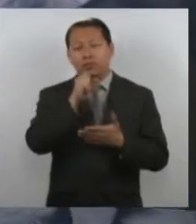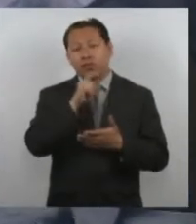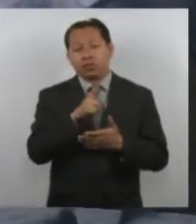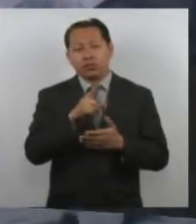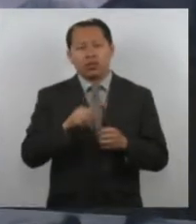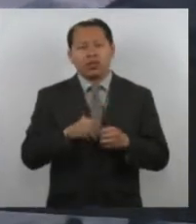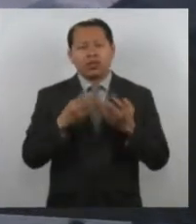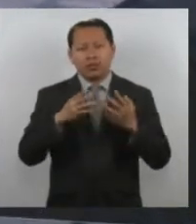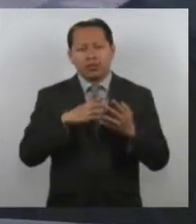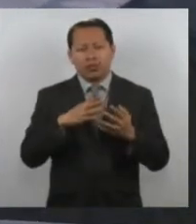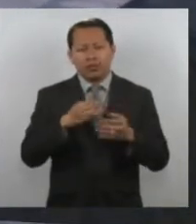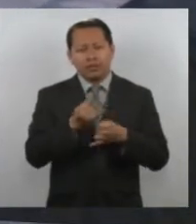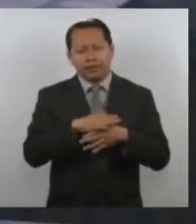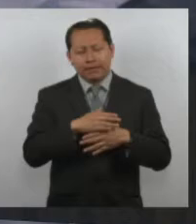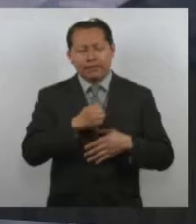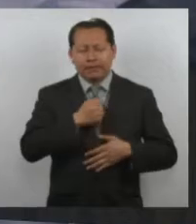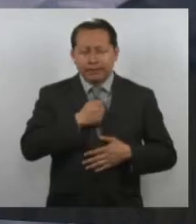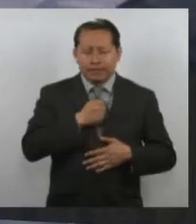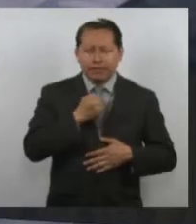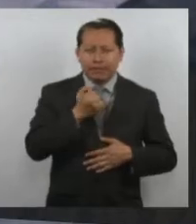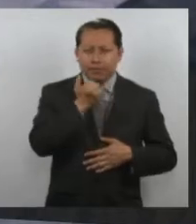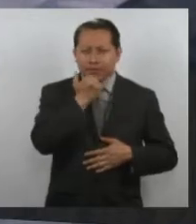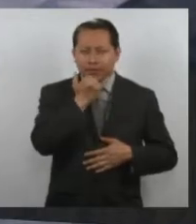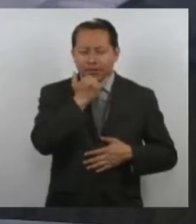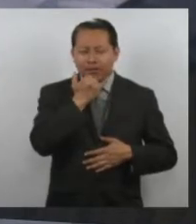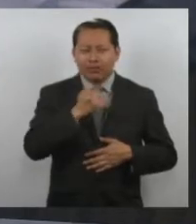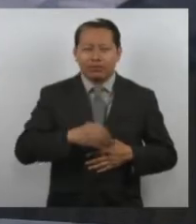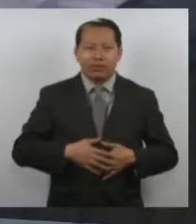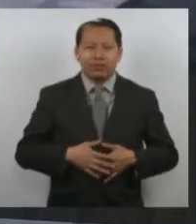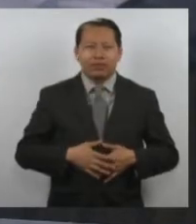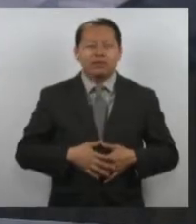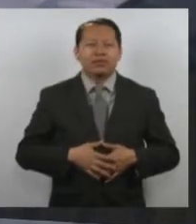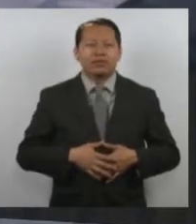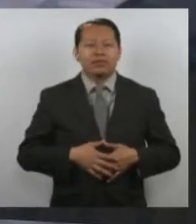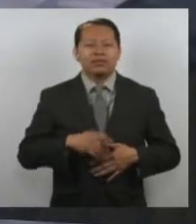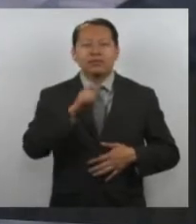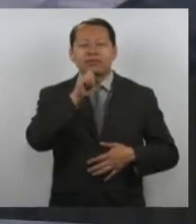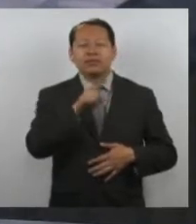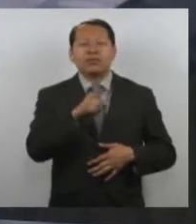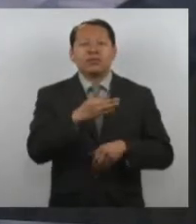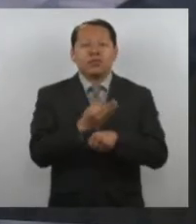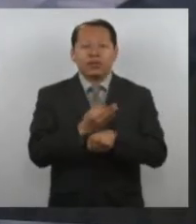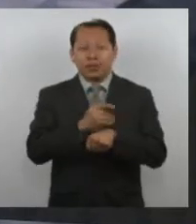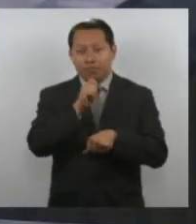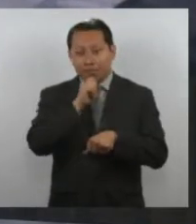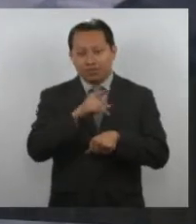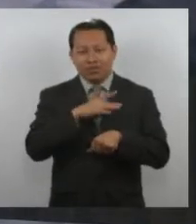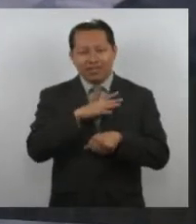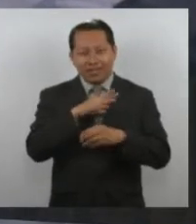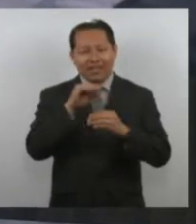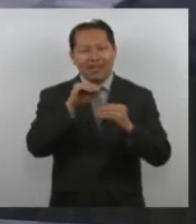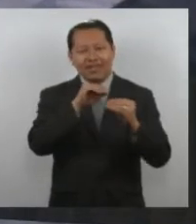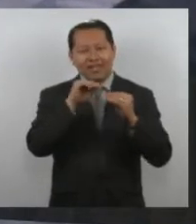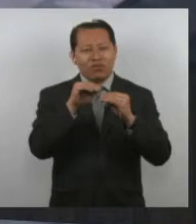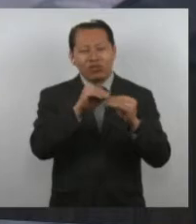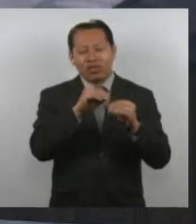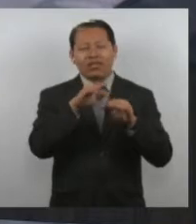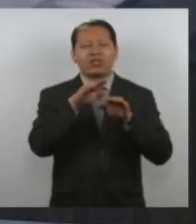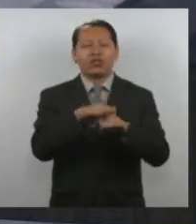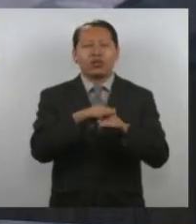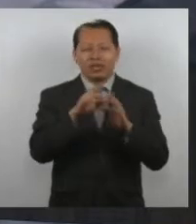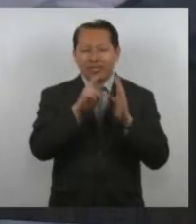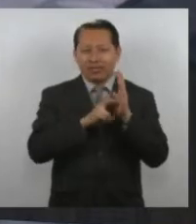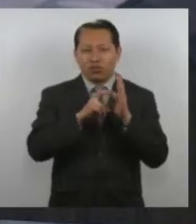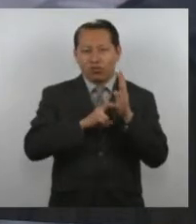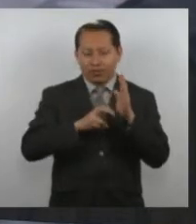llevando la información, disculpe usted, a todo el país en este momento en que está el debate sobre la reforma judicial